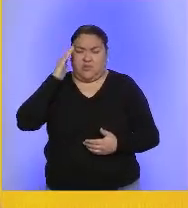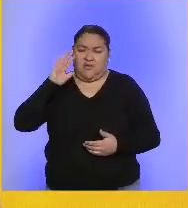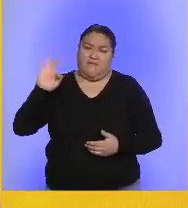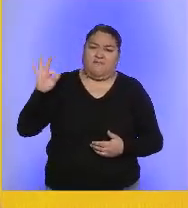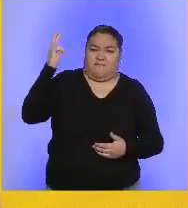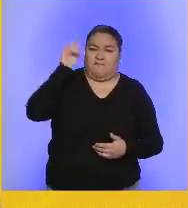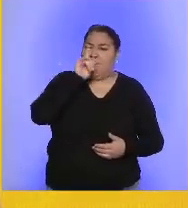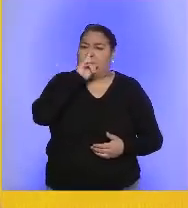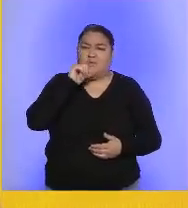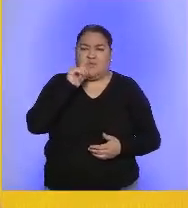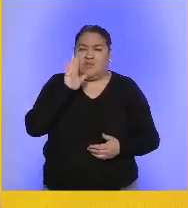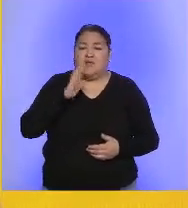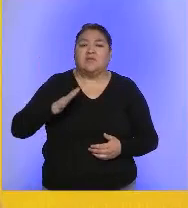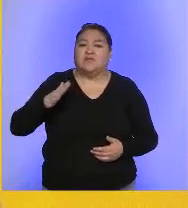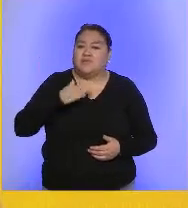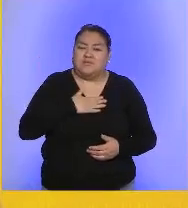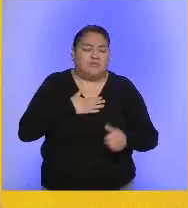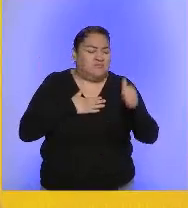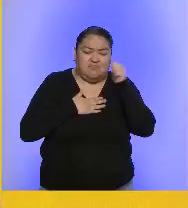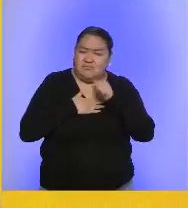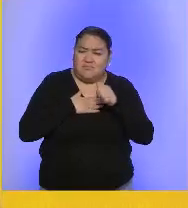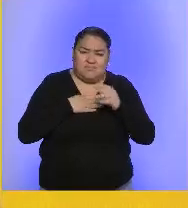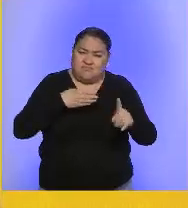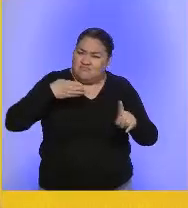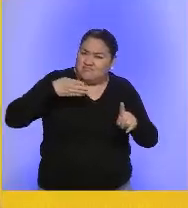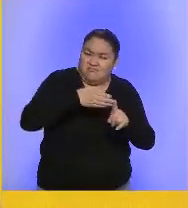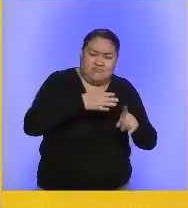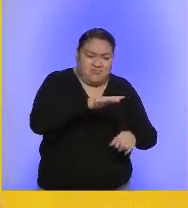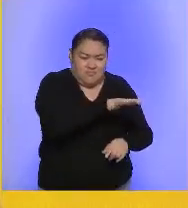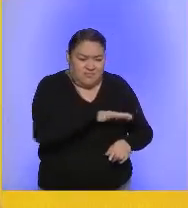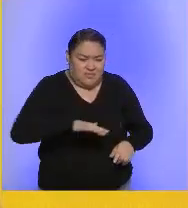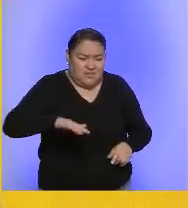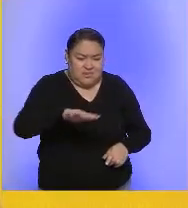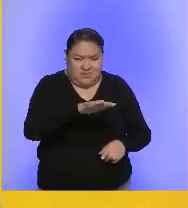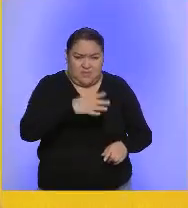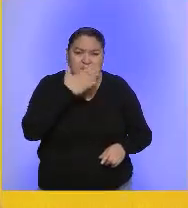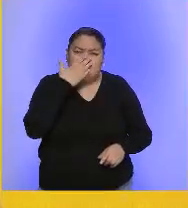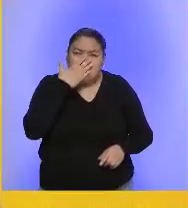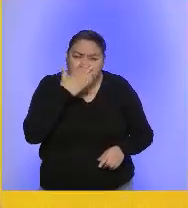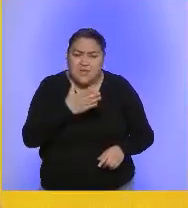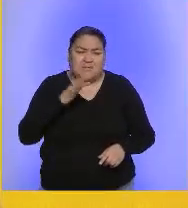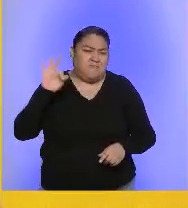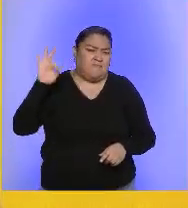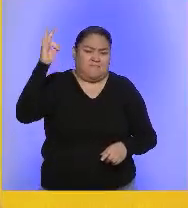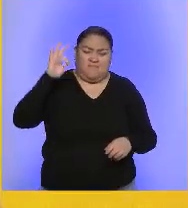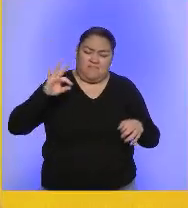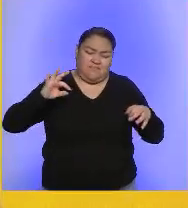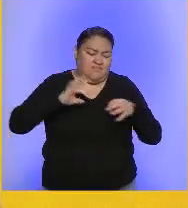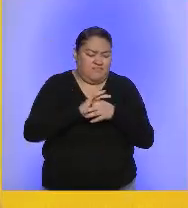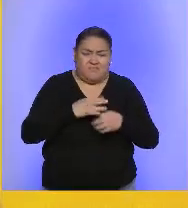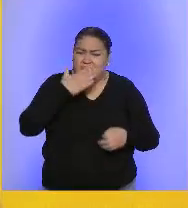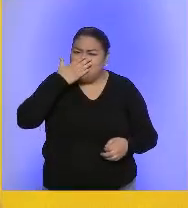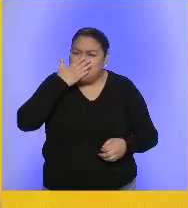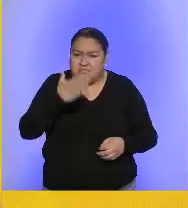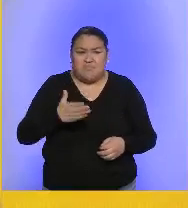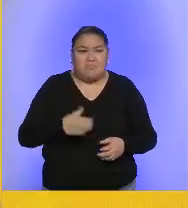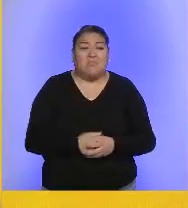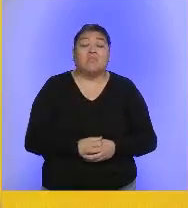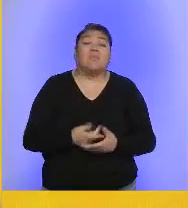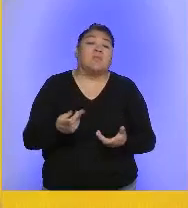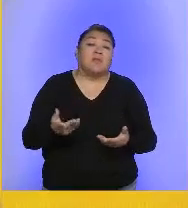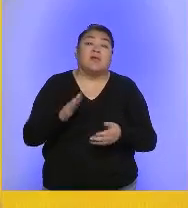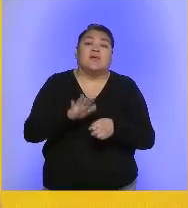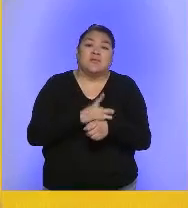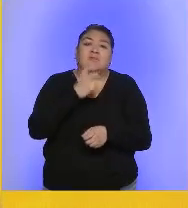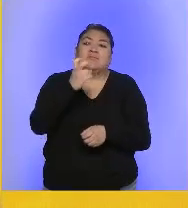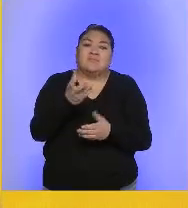gran defensora del federalismo judicial. Por tanto, en estas acciones que tuvimos,